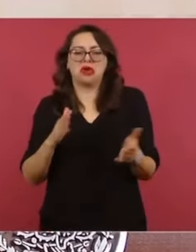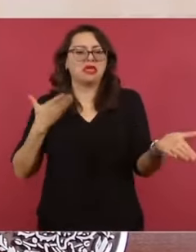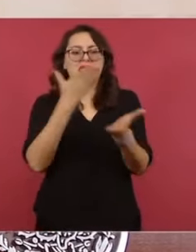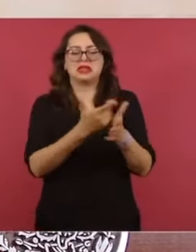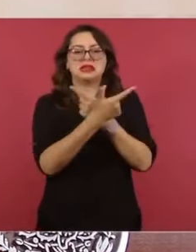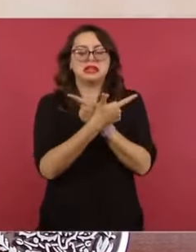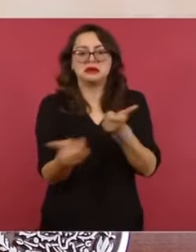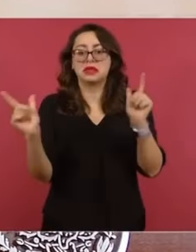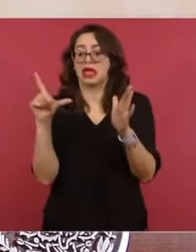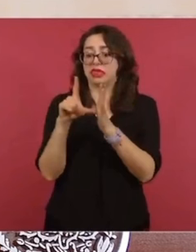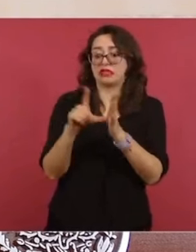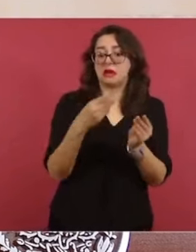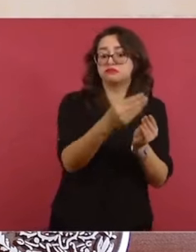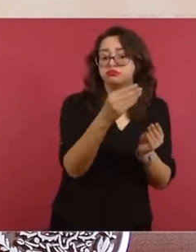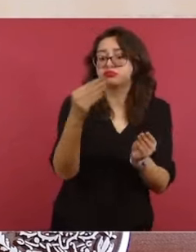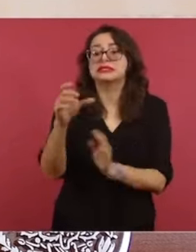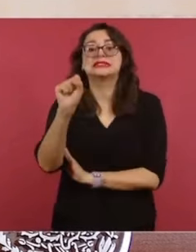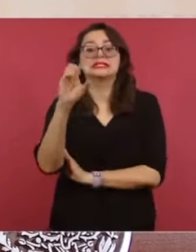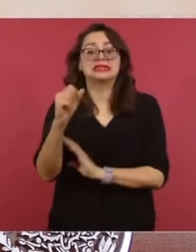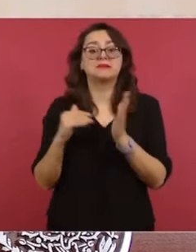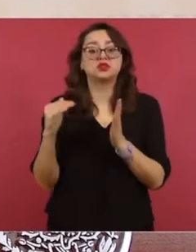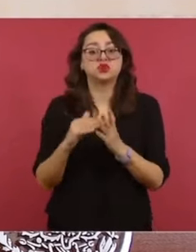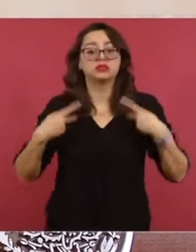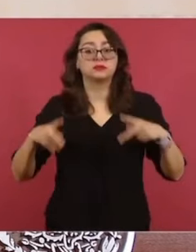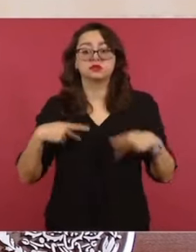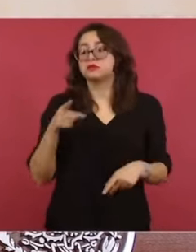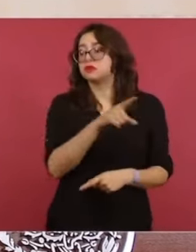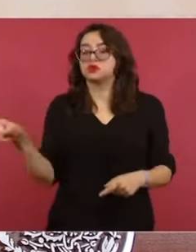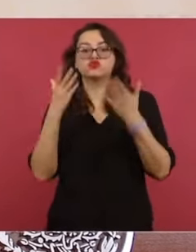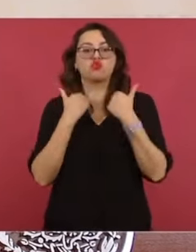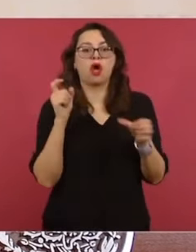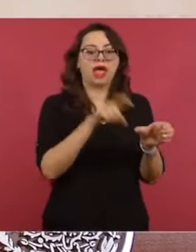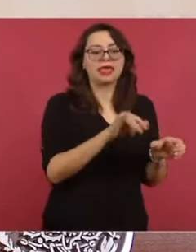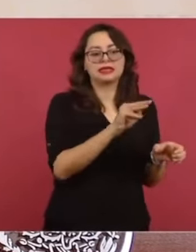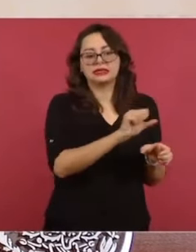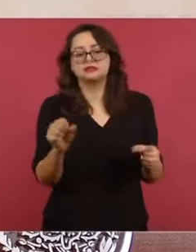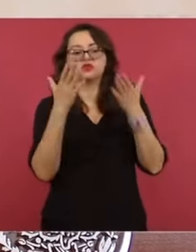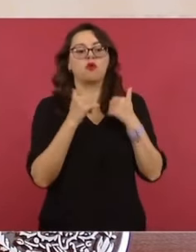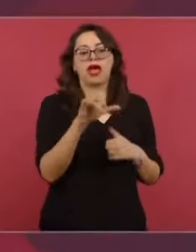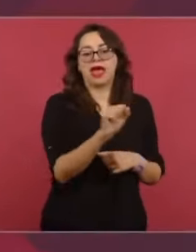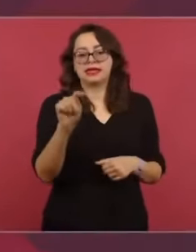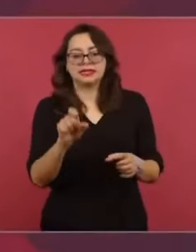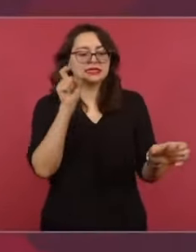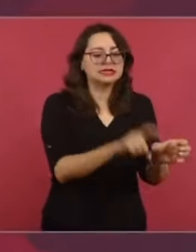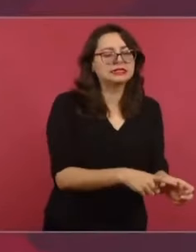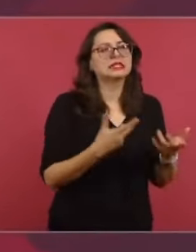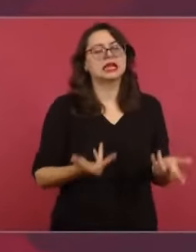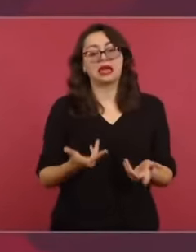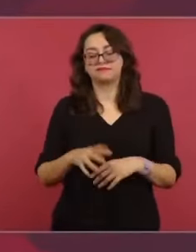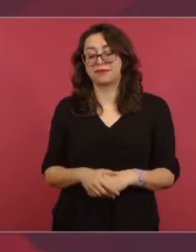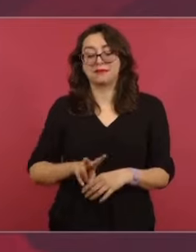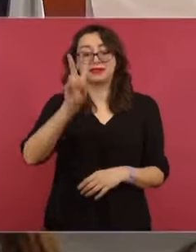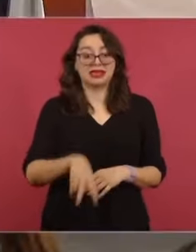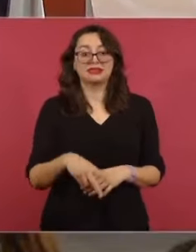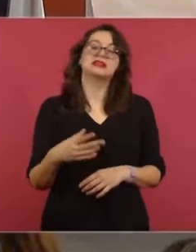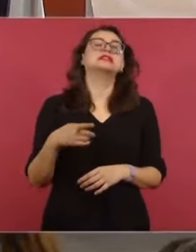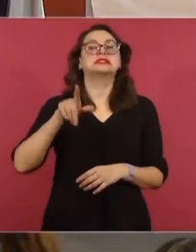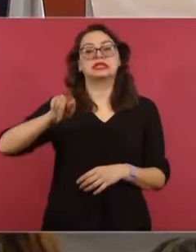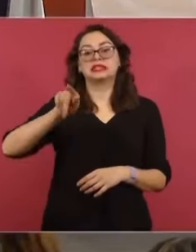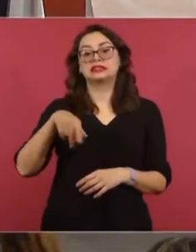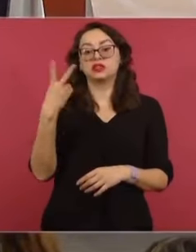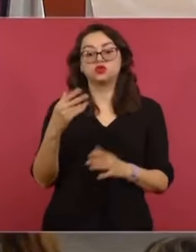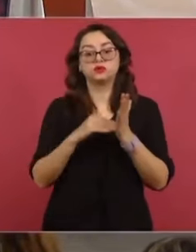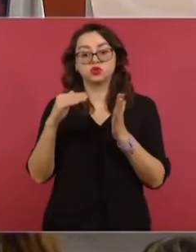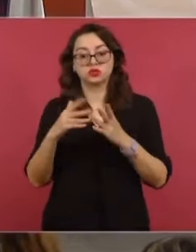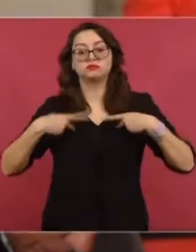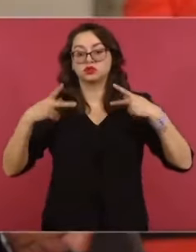60 millones de mexicanos sin seguridad social hay más mexicanos son como 72 millones pero en el